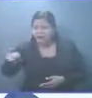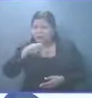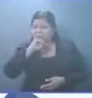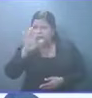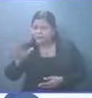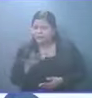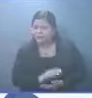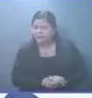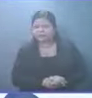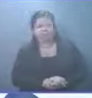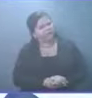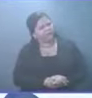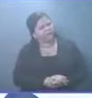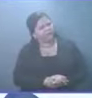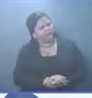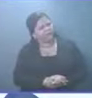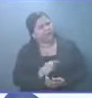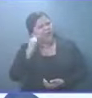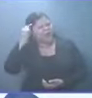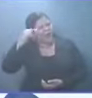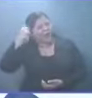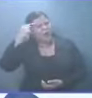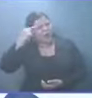Yo nunca he visto un loco de los pies, ¿verdad?